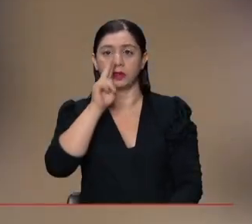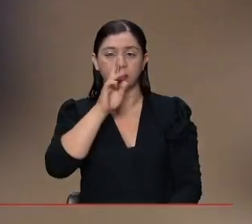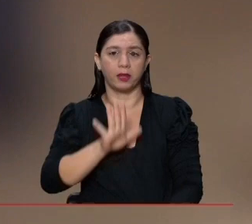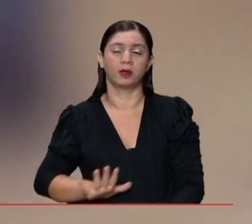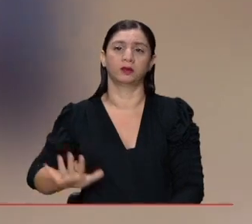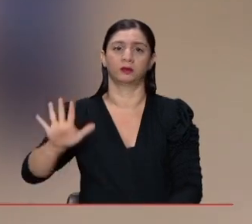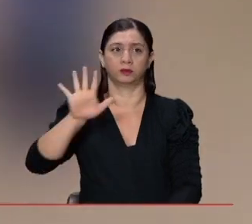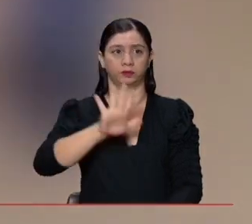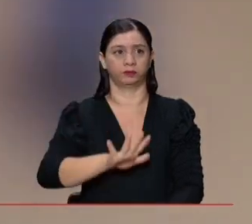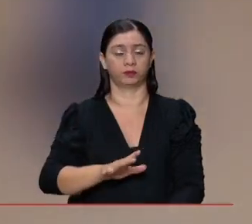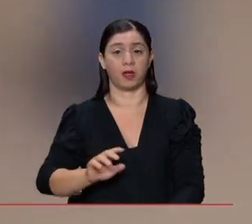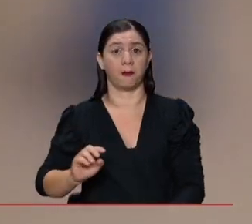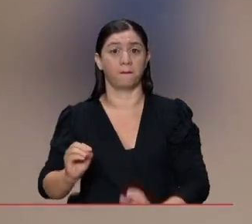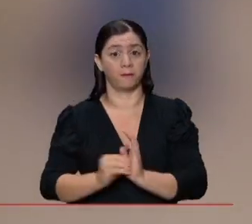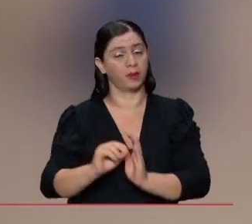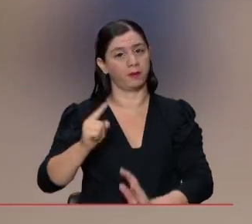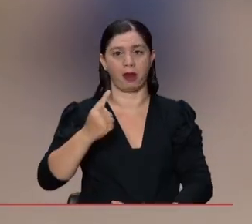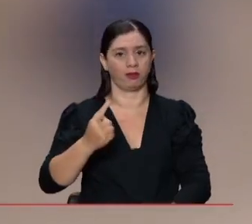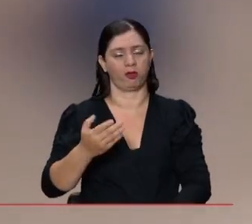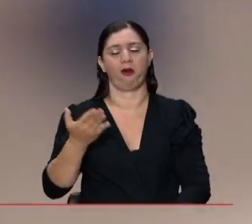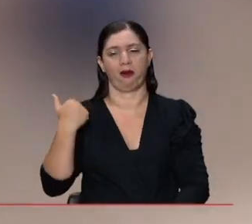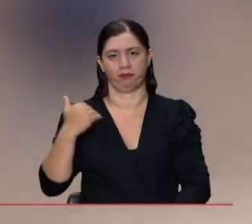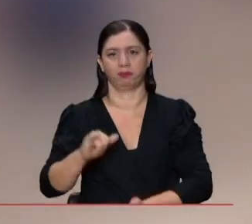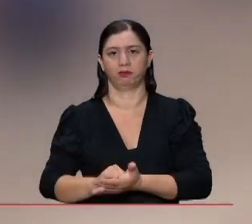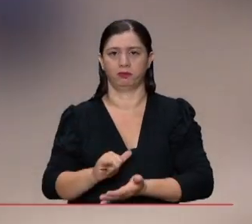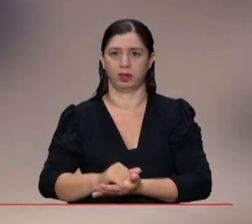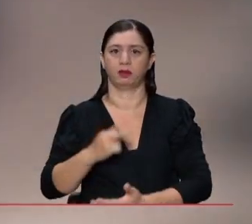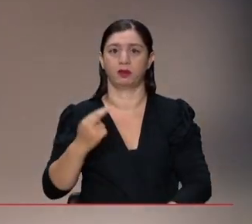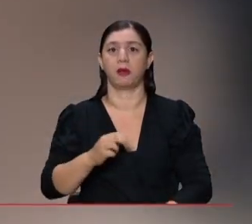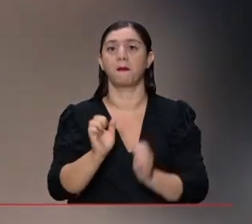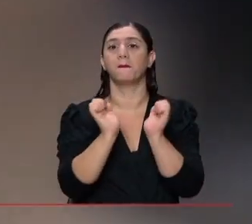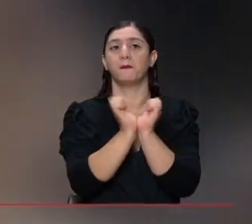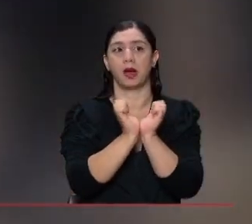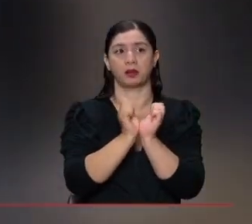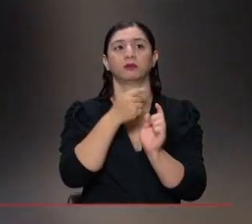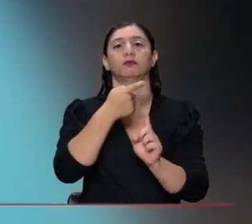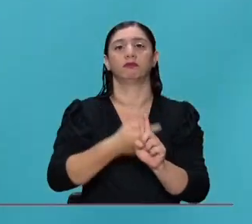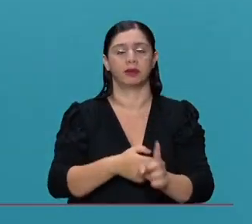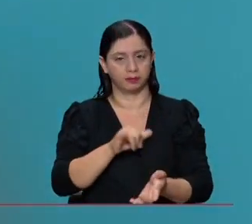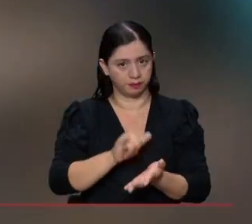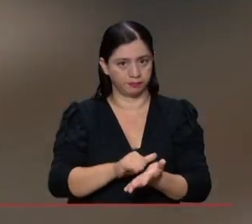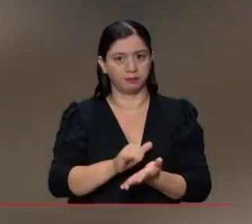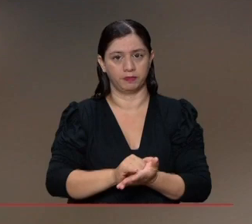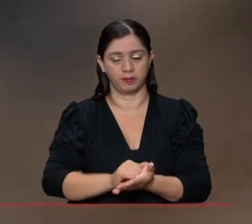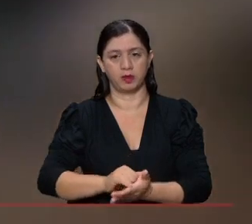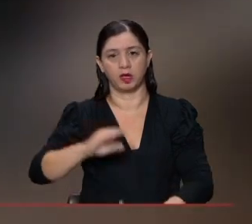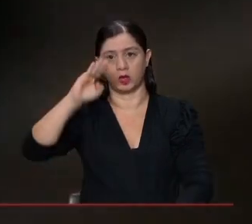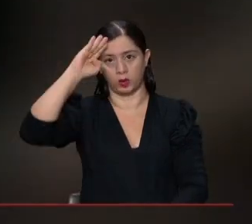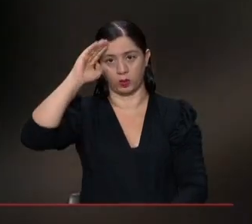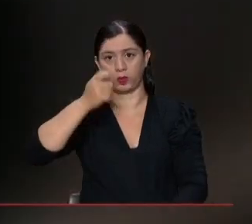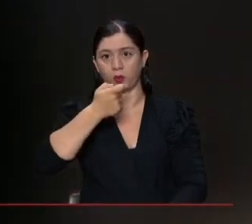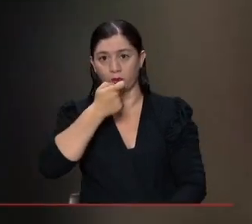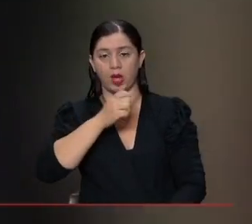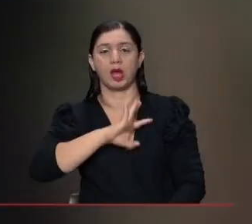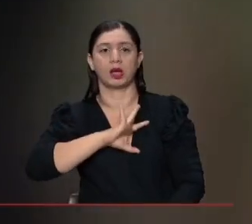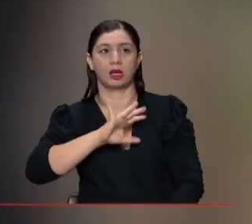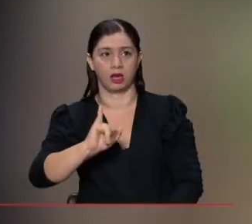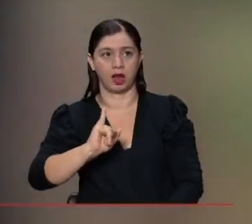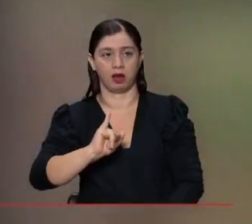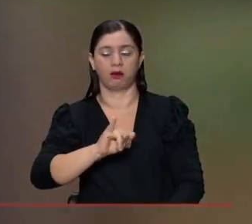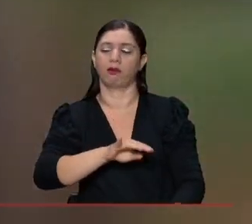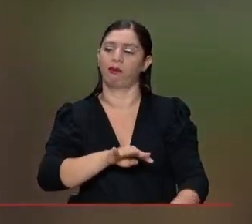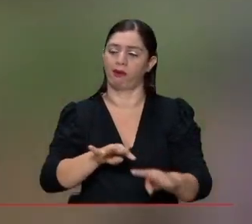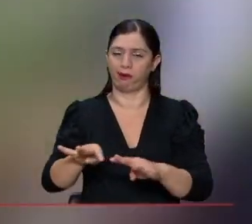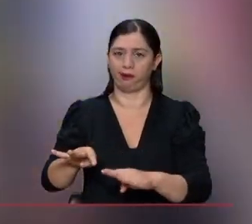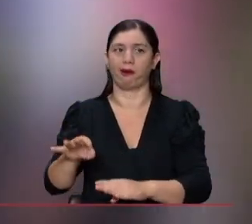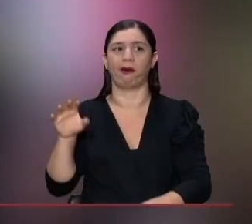nacionales. Este no sería el primer caso que se registra en el Valle del Cauca. En mayo de este año, un agente de la Secretaría de Movilidad de Cali fue sorprendido